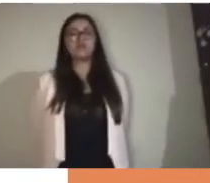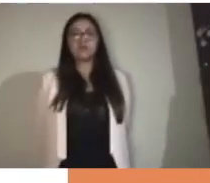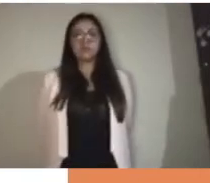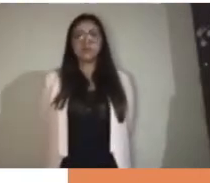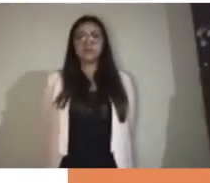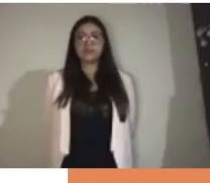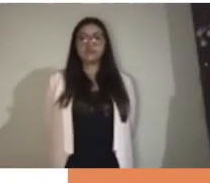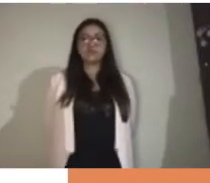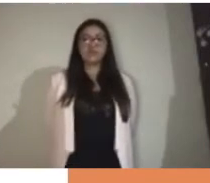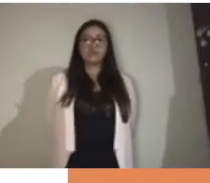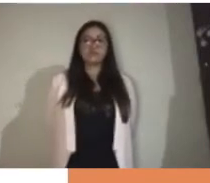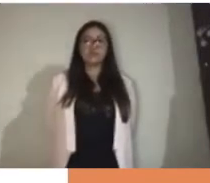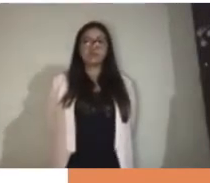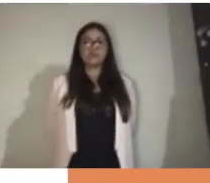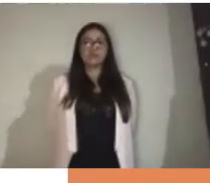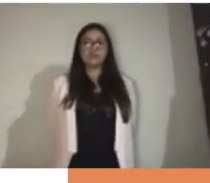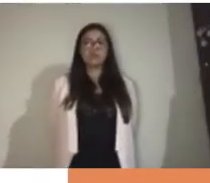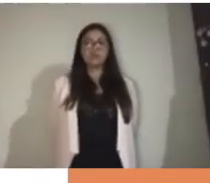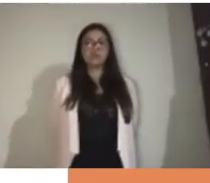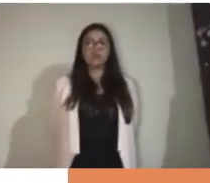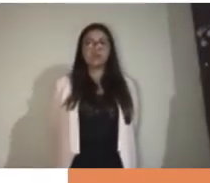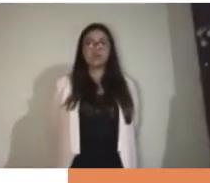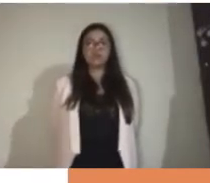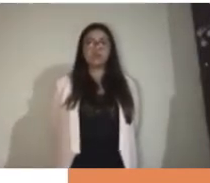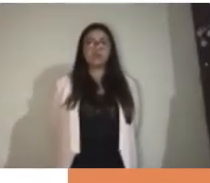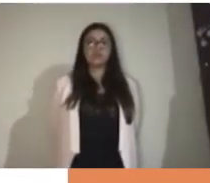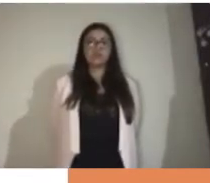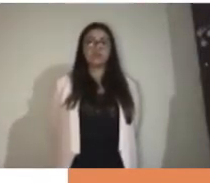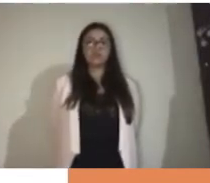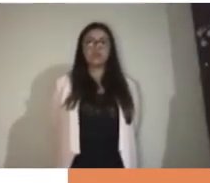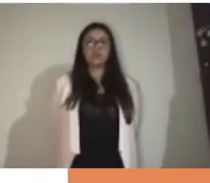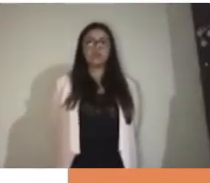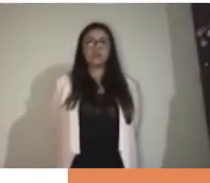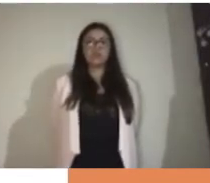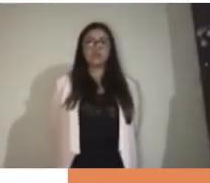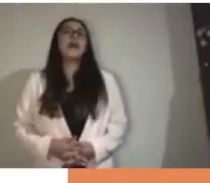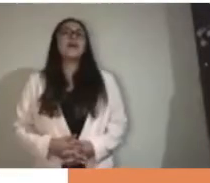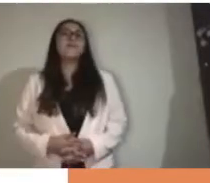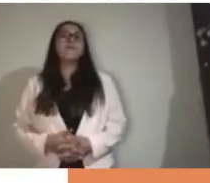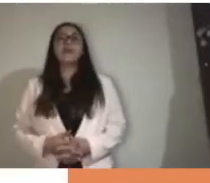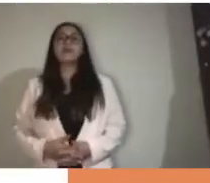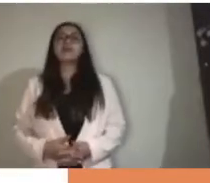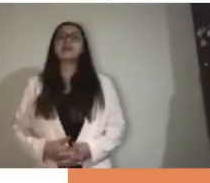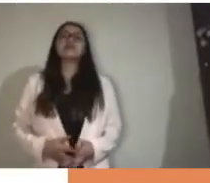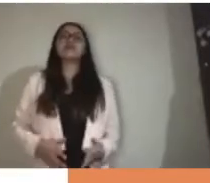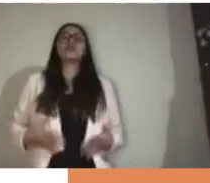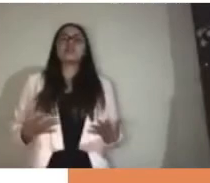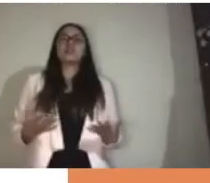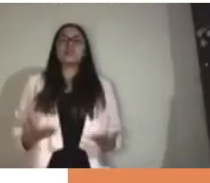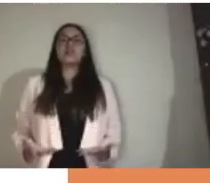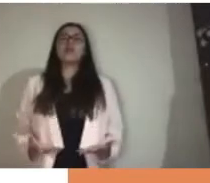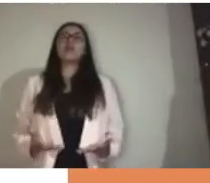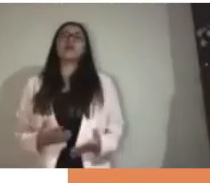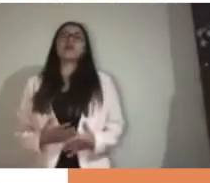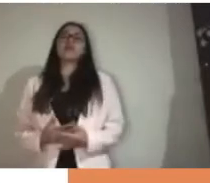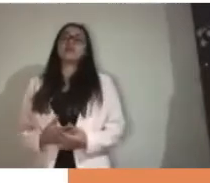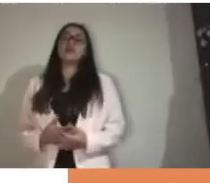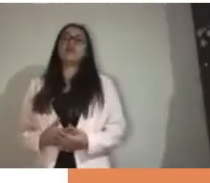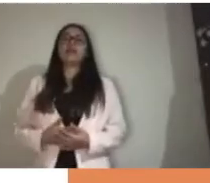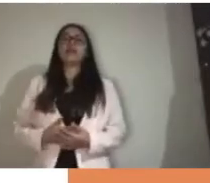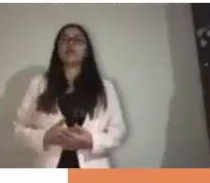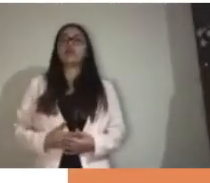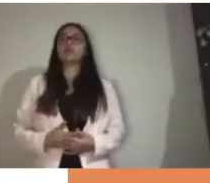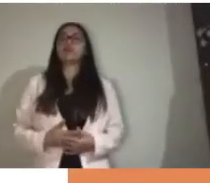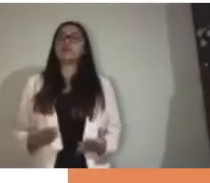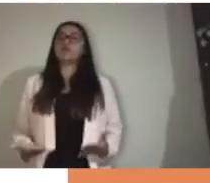meses, lo cual es el mismo tiempo que se usó en este estudio y es una metodología parecida. Por último, se escogió este artículo, que es